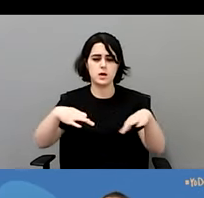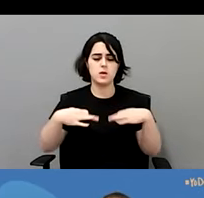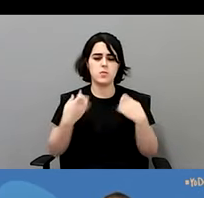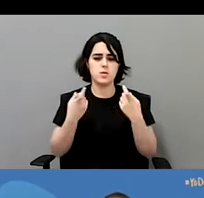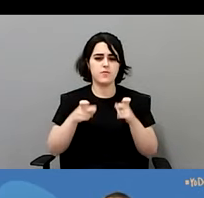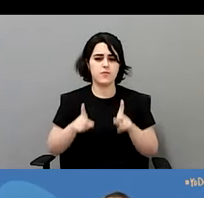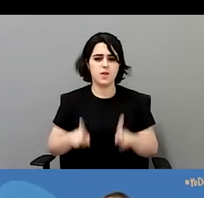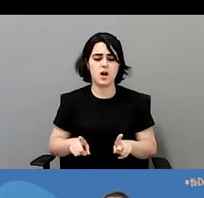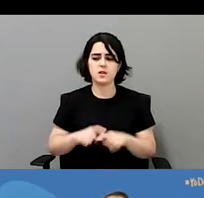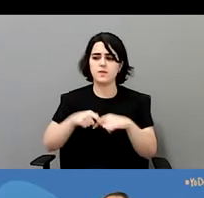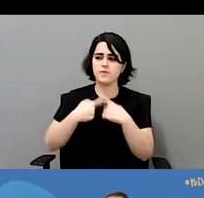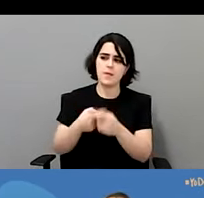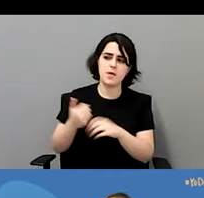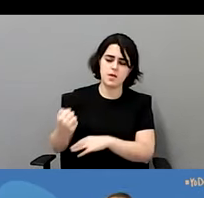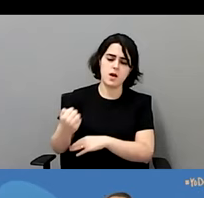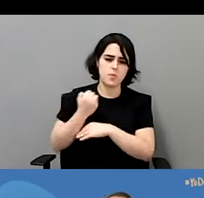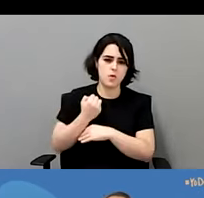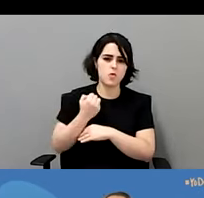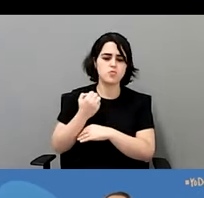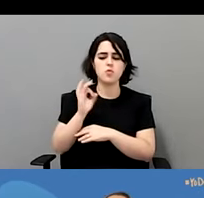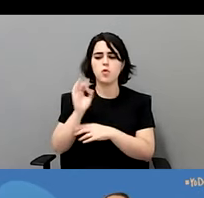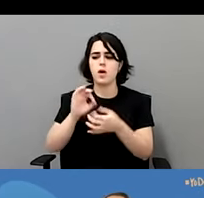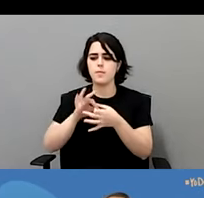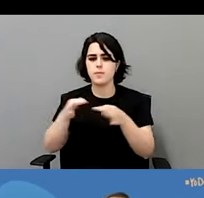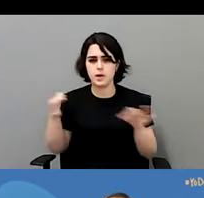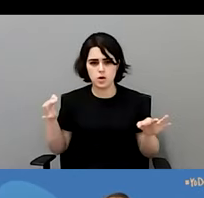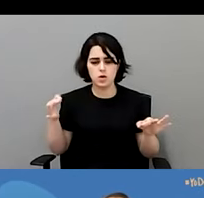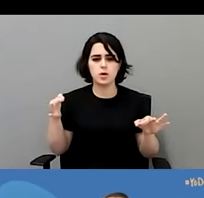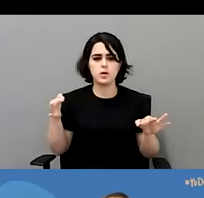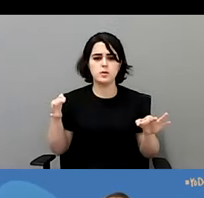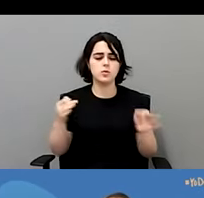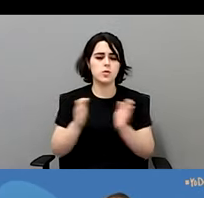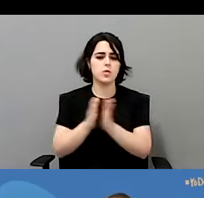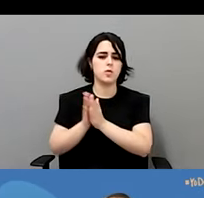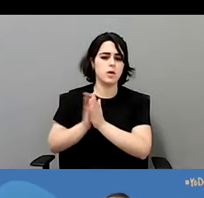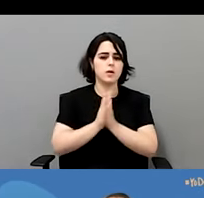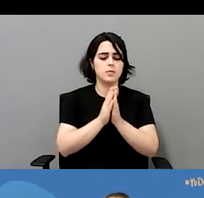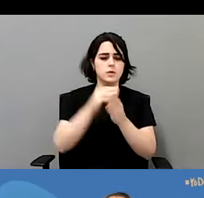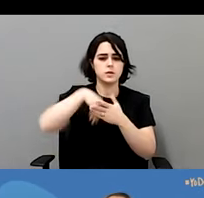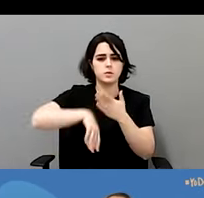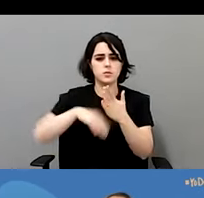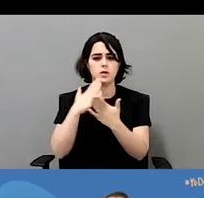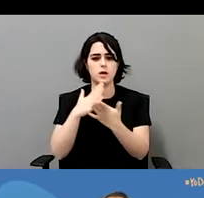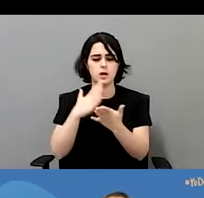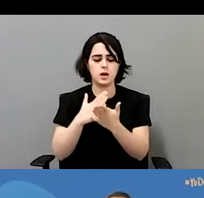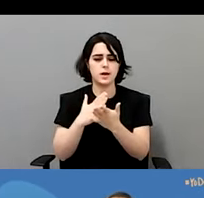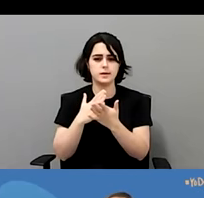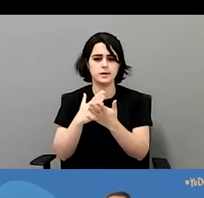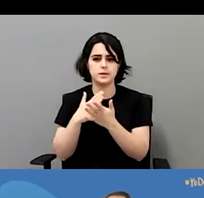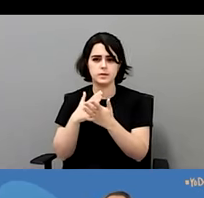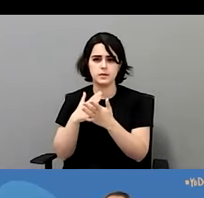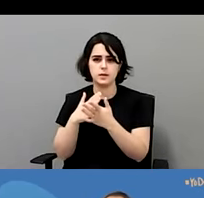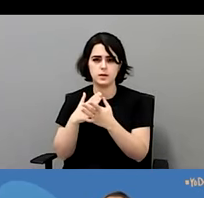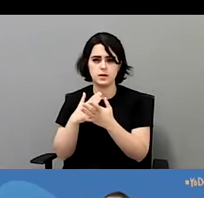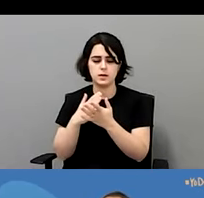de familiares, amigos, compañeros de viaje, las